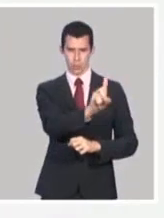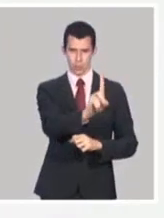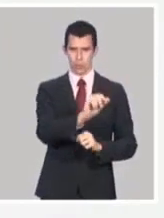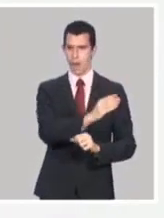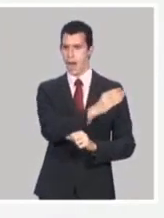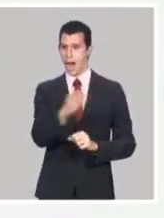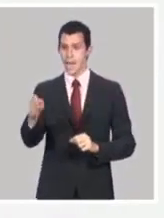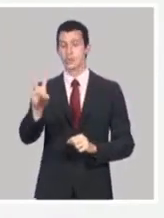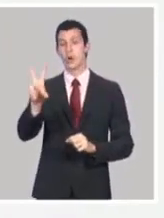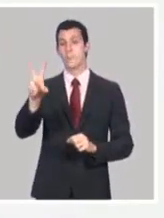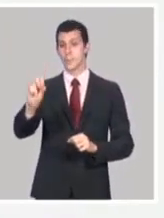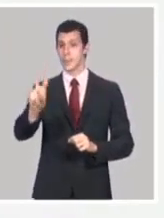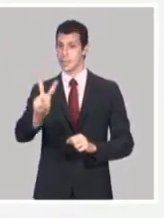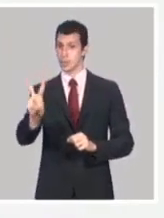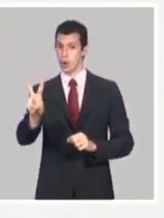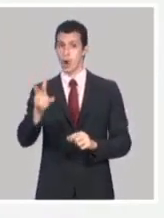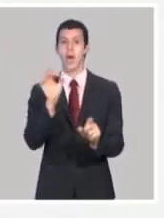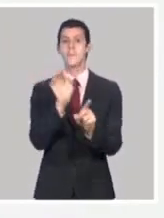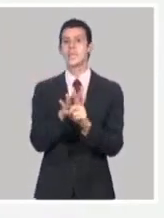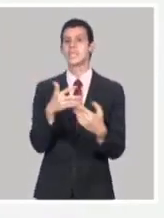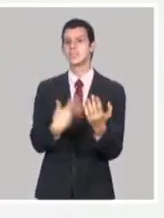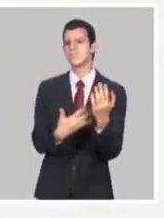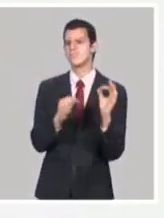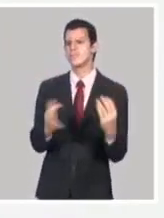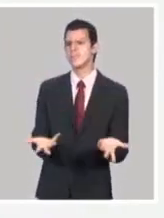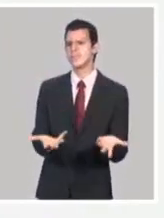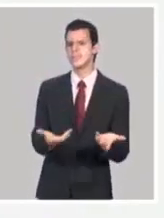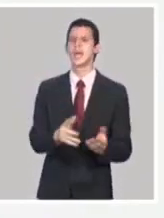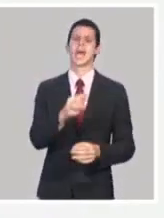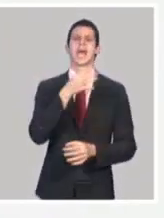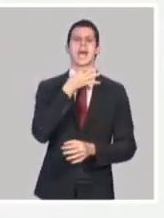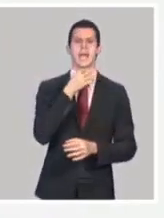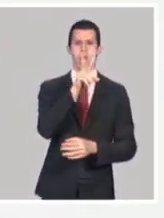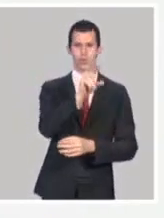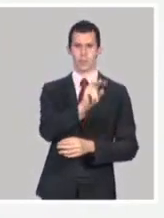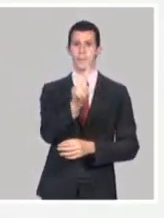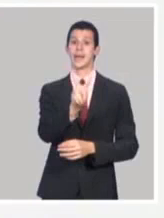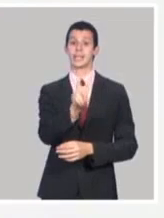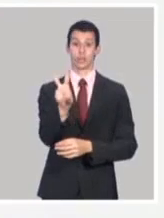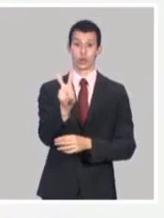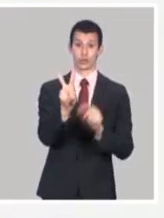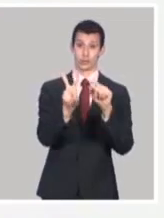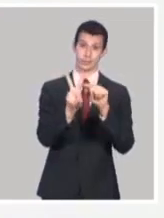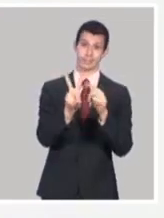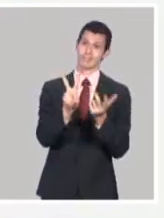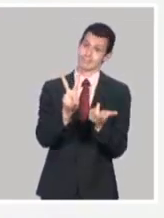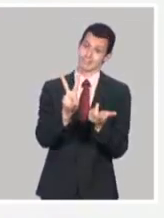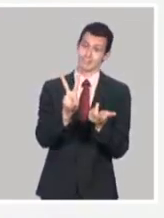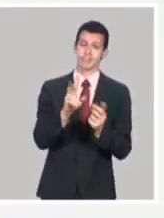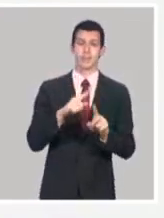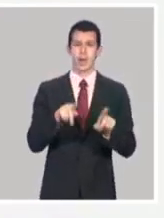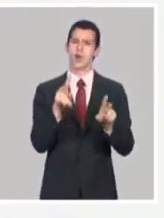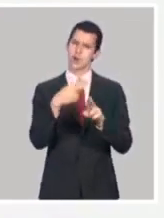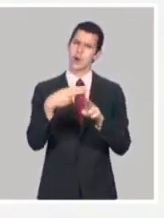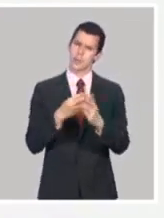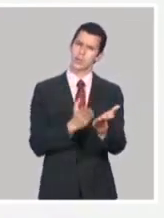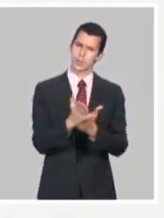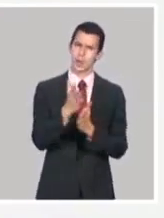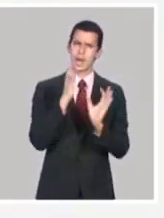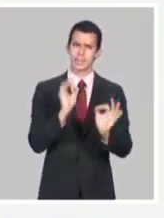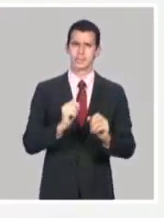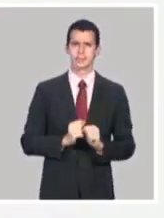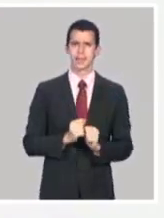curso bueno de septiembre y terminarían en julio del 2022 pero la mayoría de las